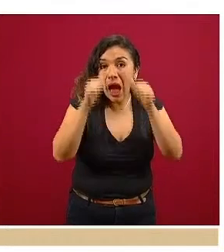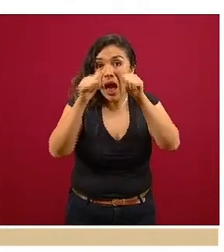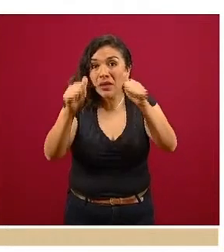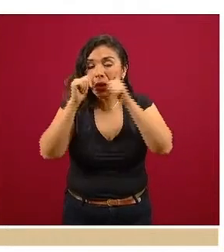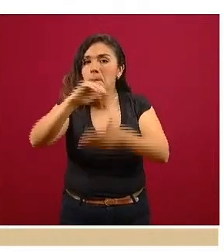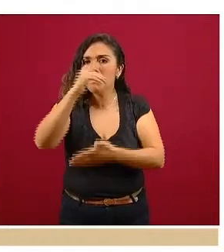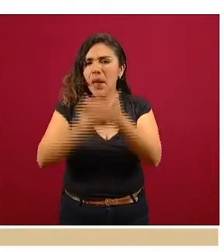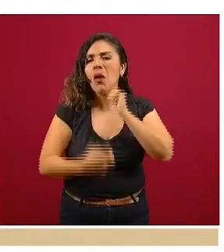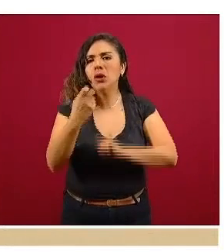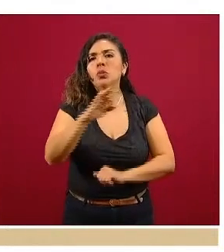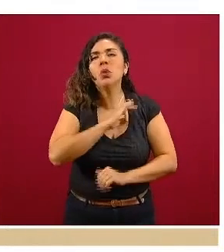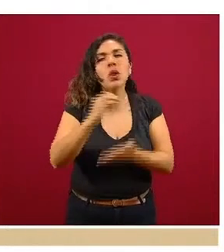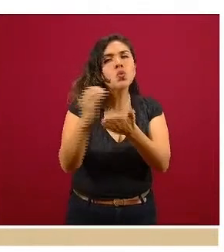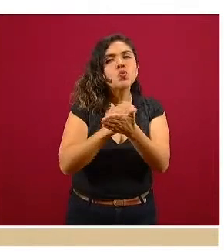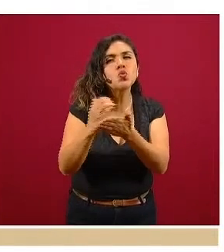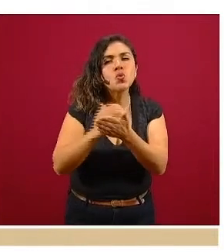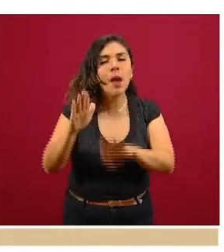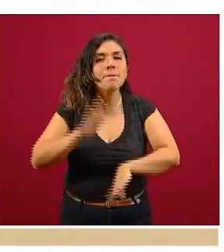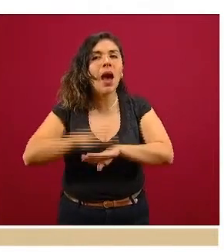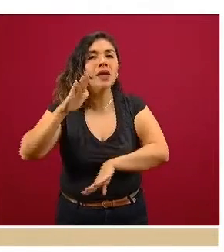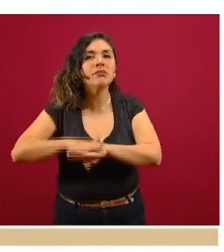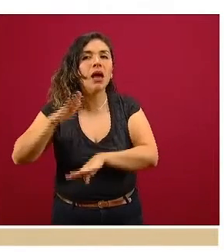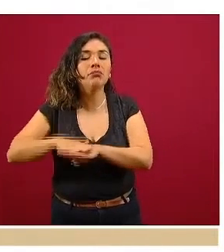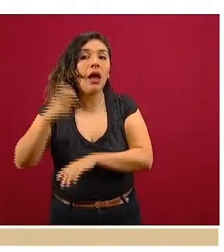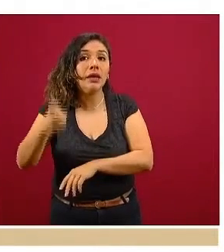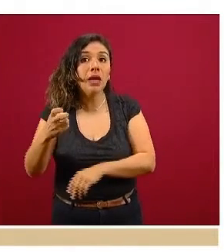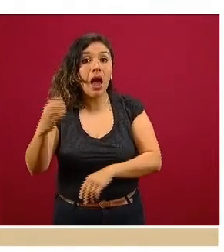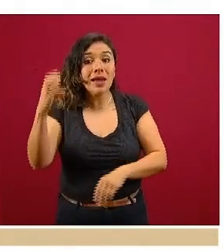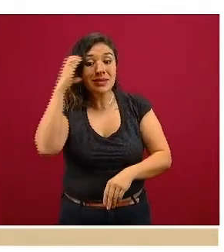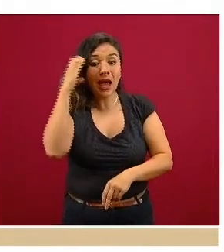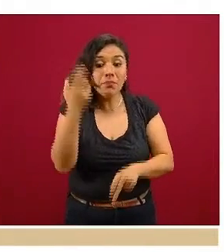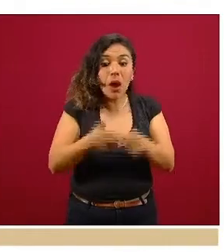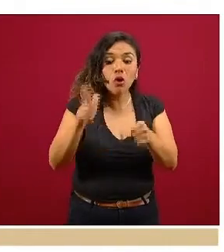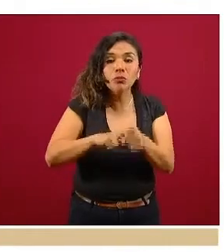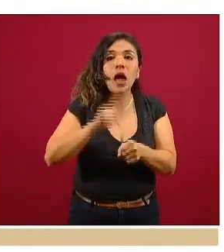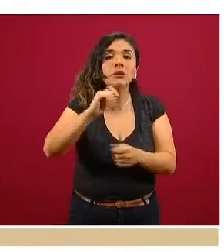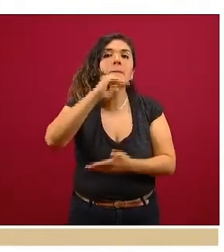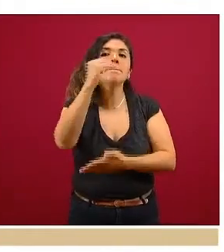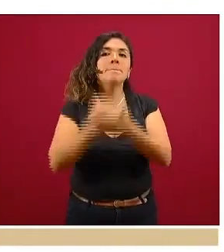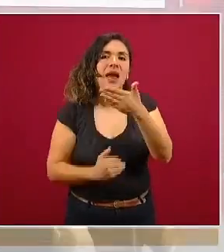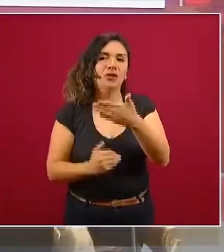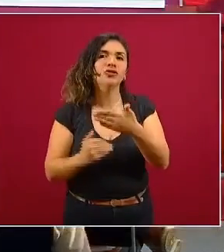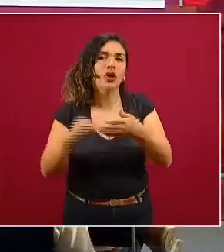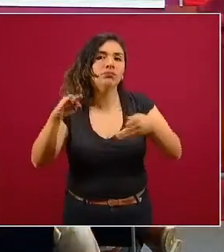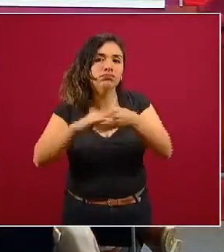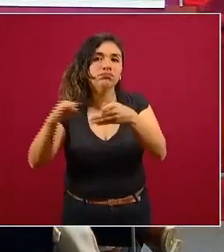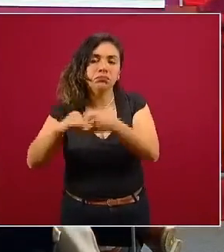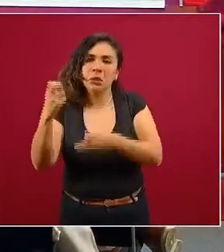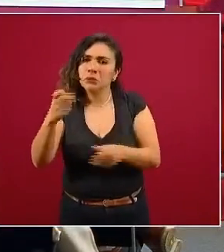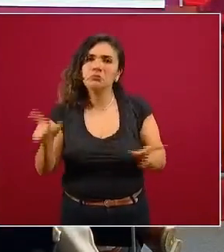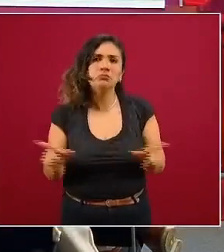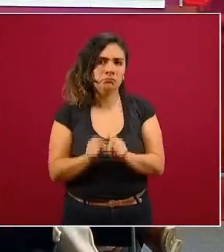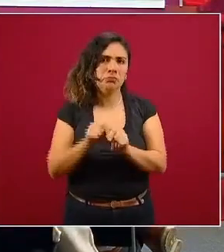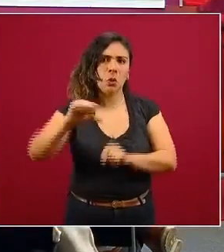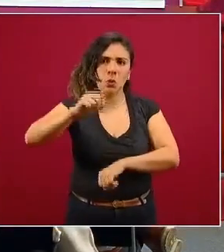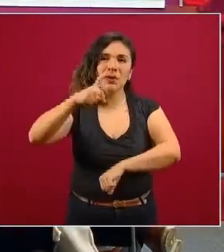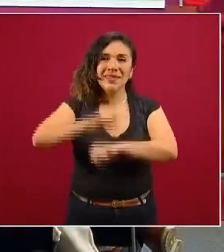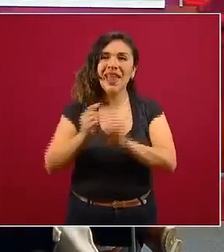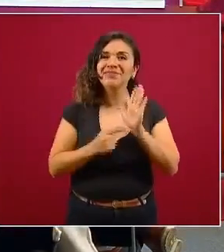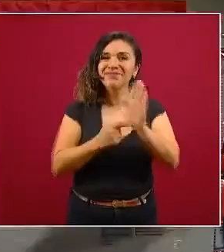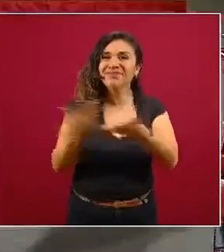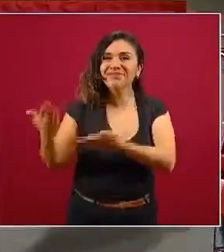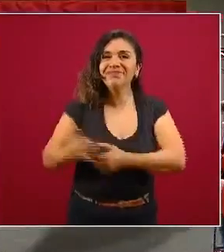estén ya siendo dado de altas y por lo tanto la ocupación de las camas sea menor cada día. Sería la actualización para esta